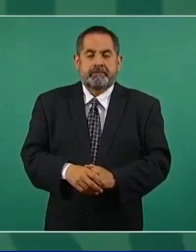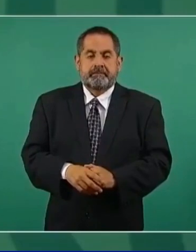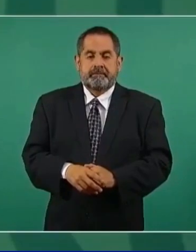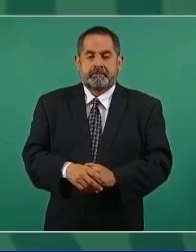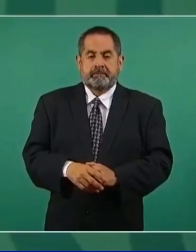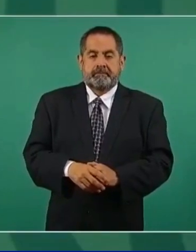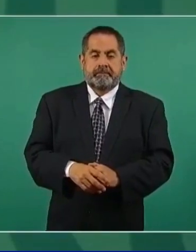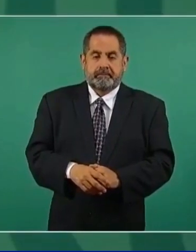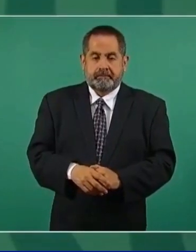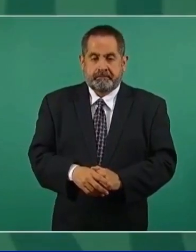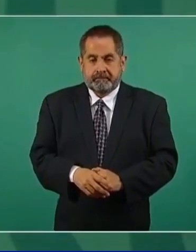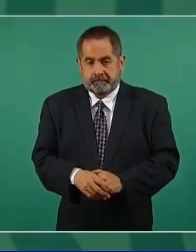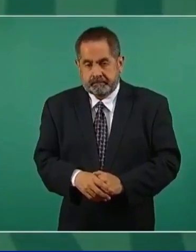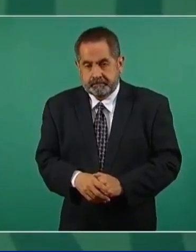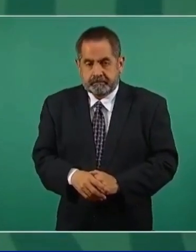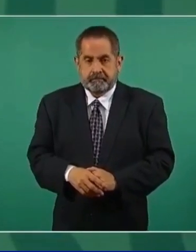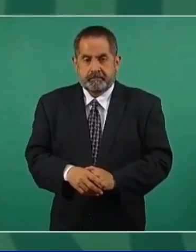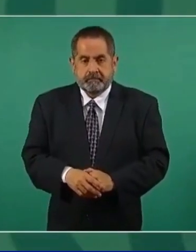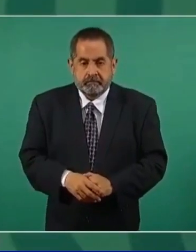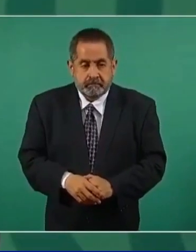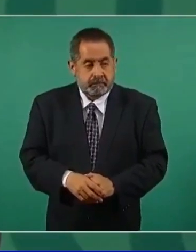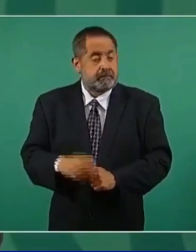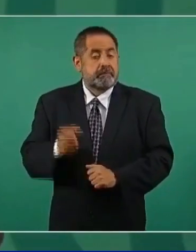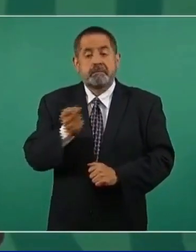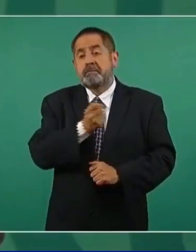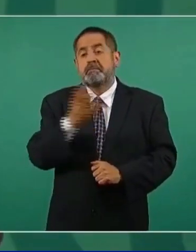Y son muy buenos para